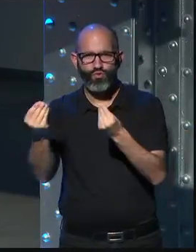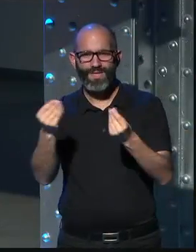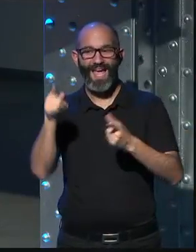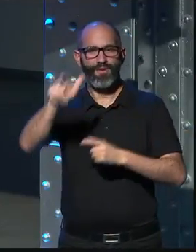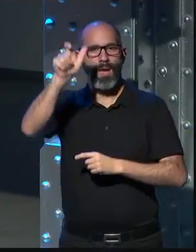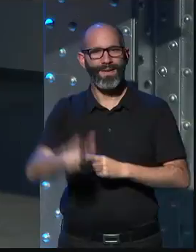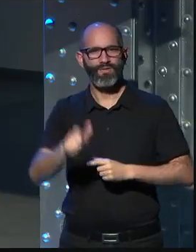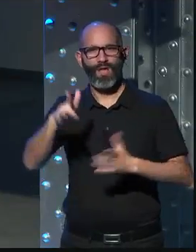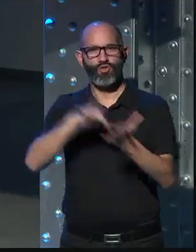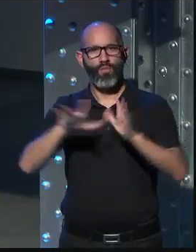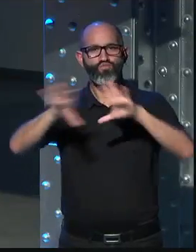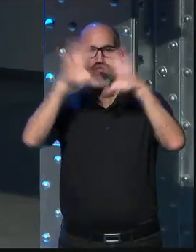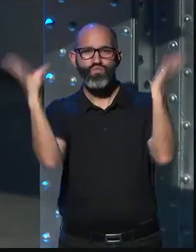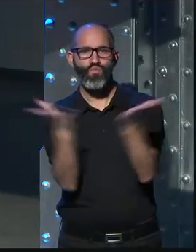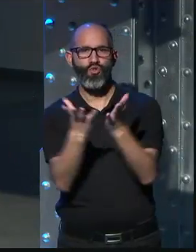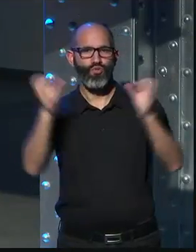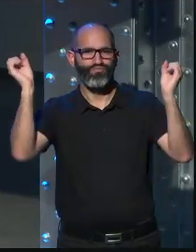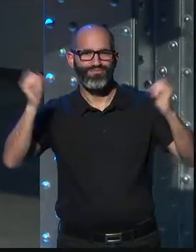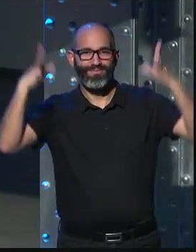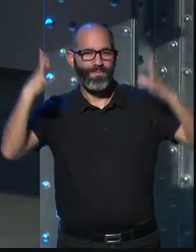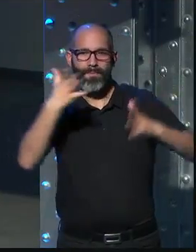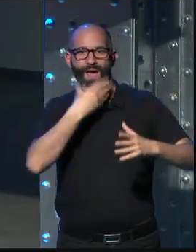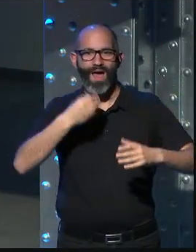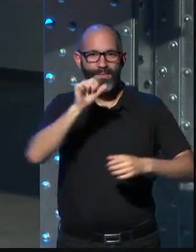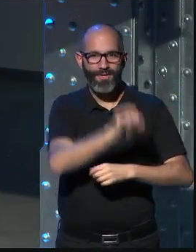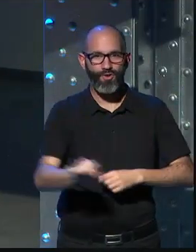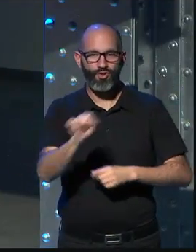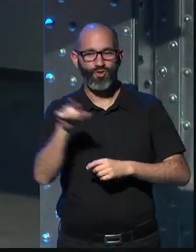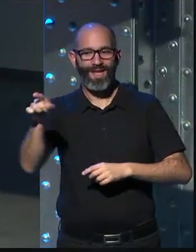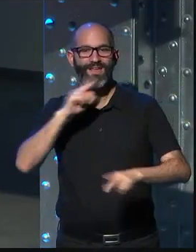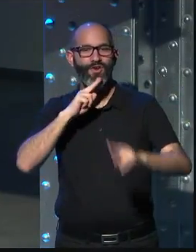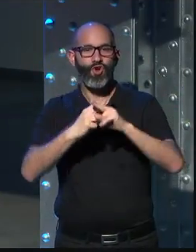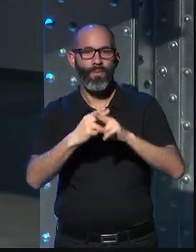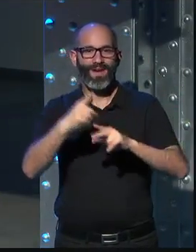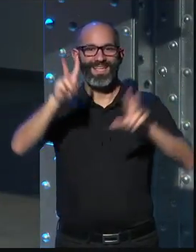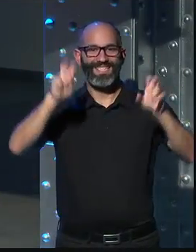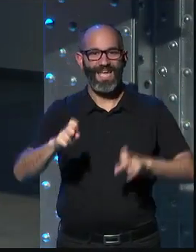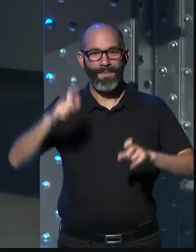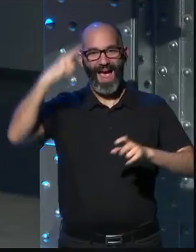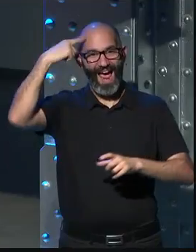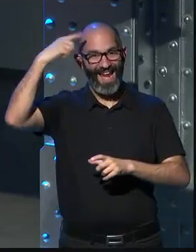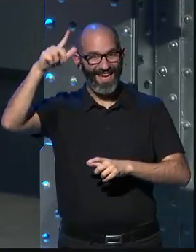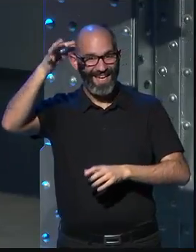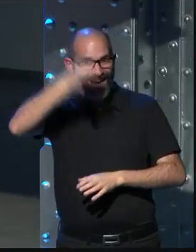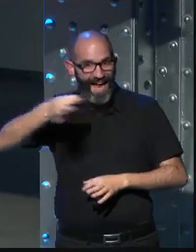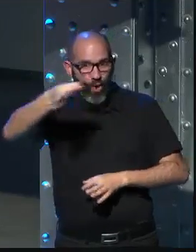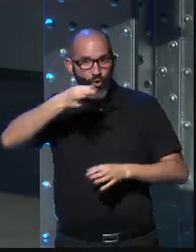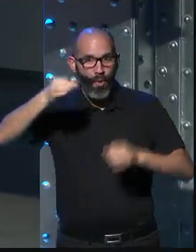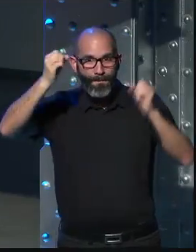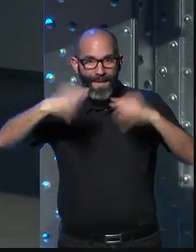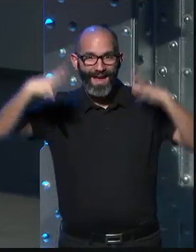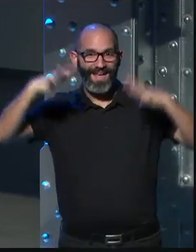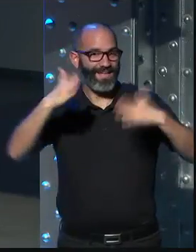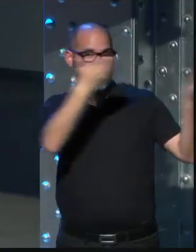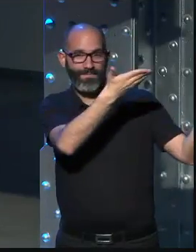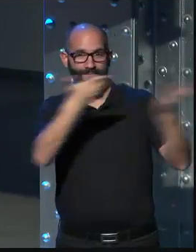conocer todo este mundo fascinante que ella llama neuromagia. Sin más, les pido un